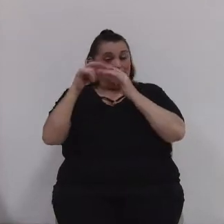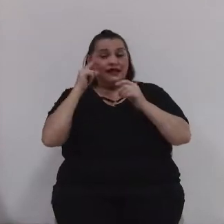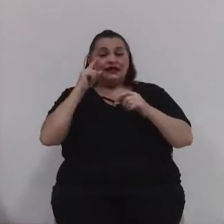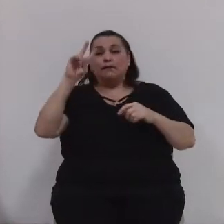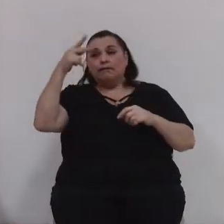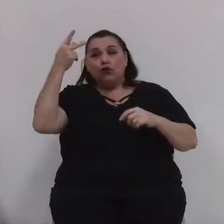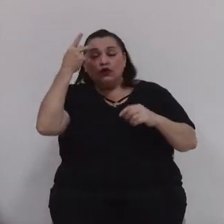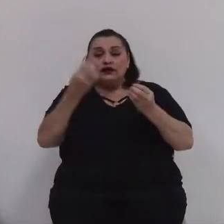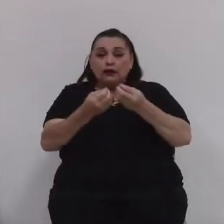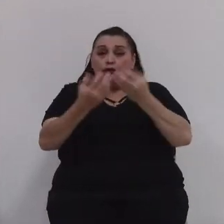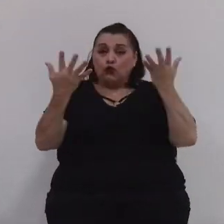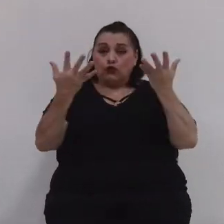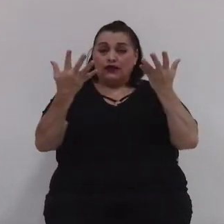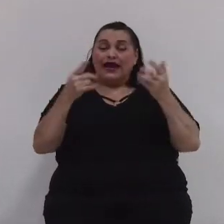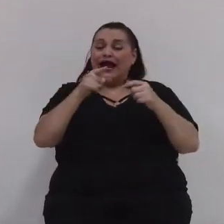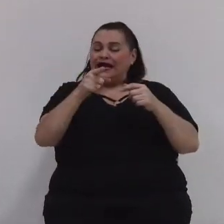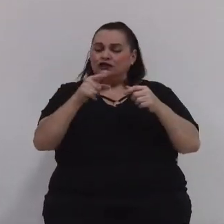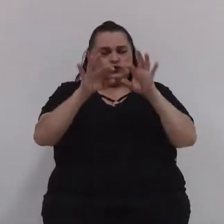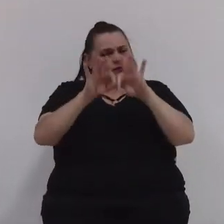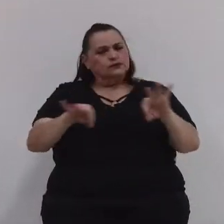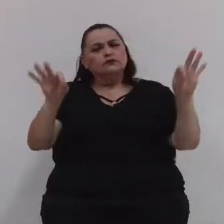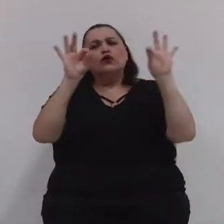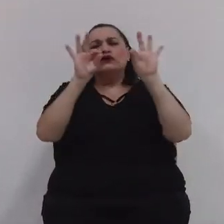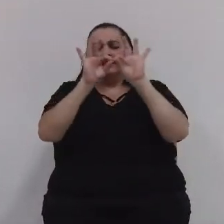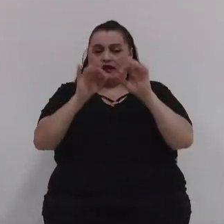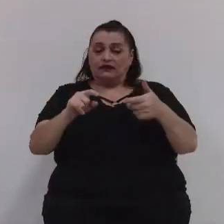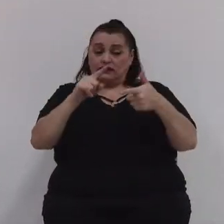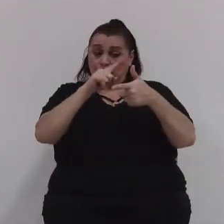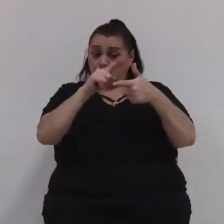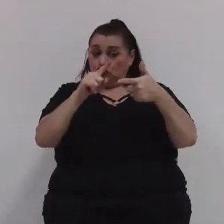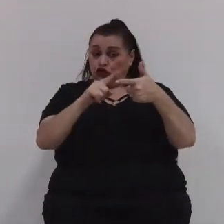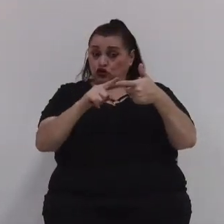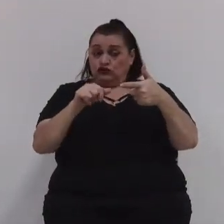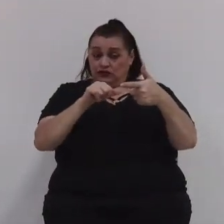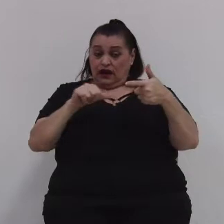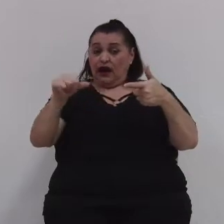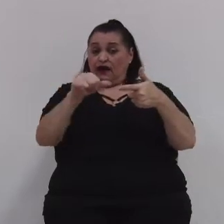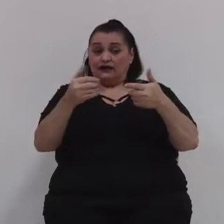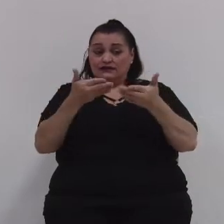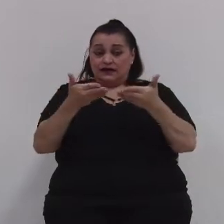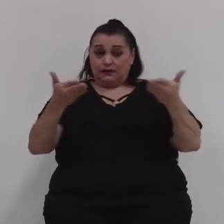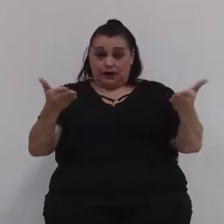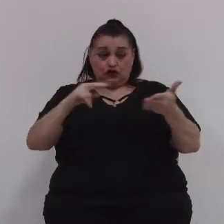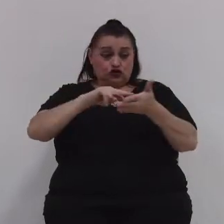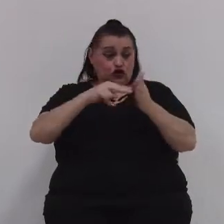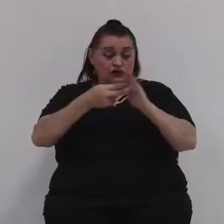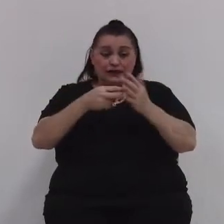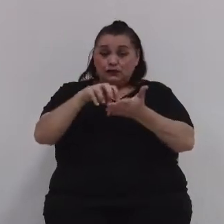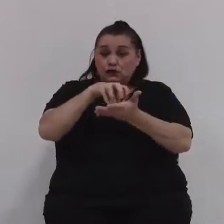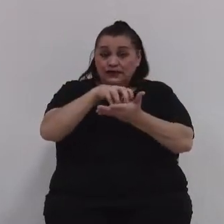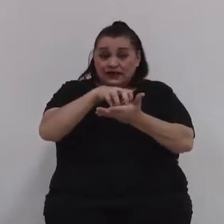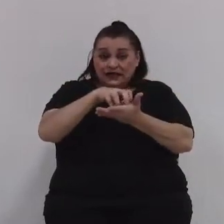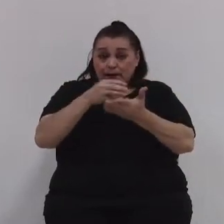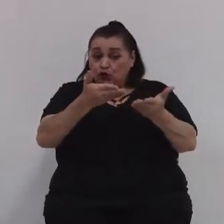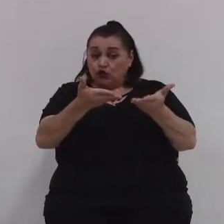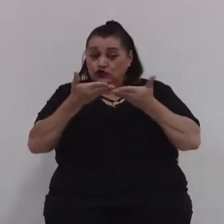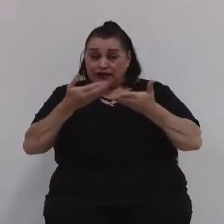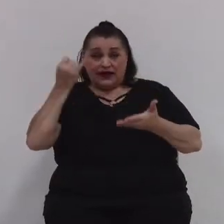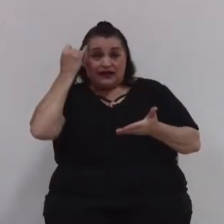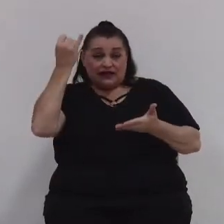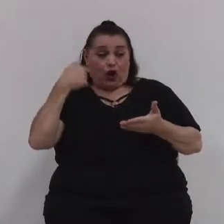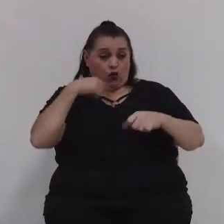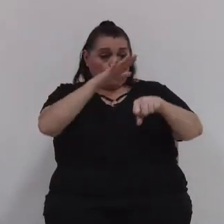pública, es medular. Entonces, esos dos elementos, el concepto de incertidumbre que nos da la idea de que si uno